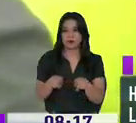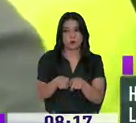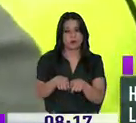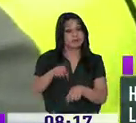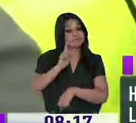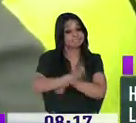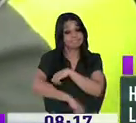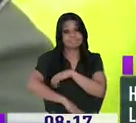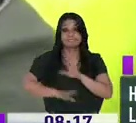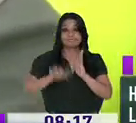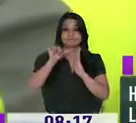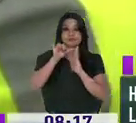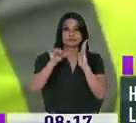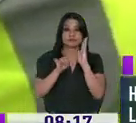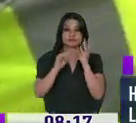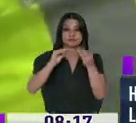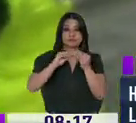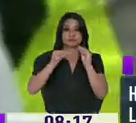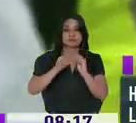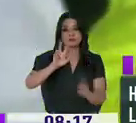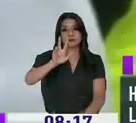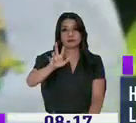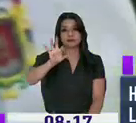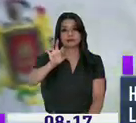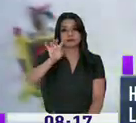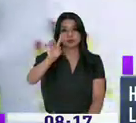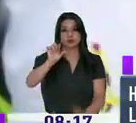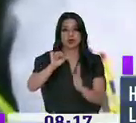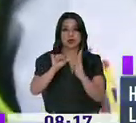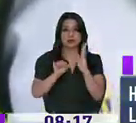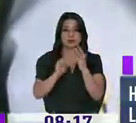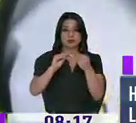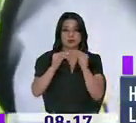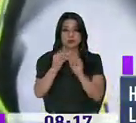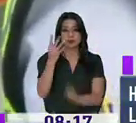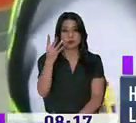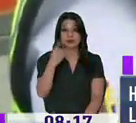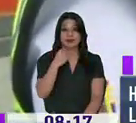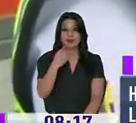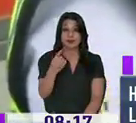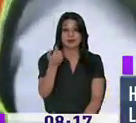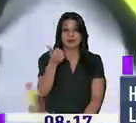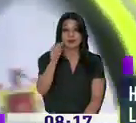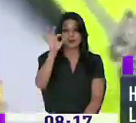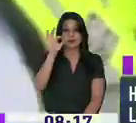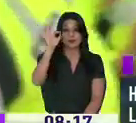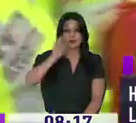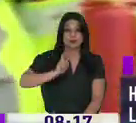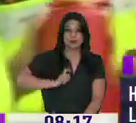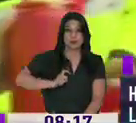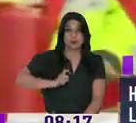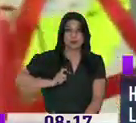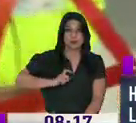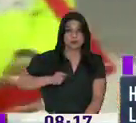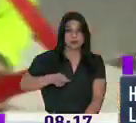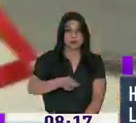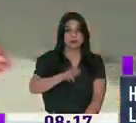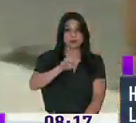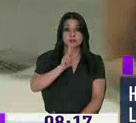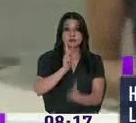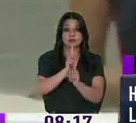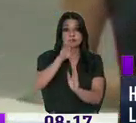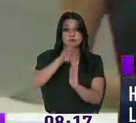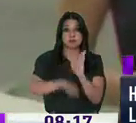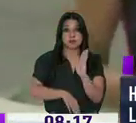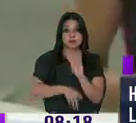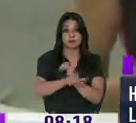sancionado por el artículo 391, artículo 4, que dice 10% del salario básico unificado y 3 puntos menos de su